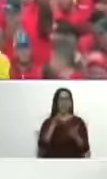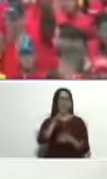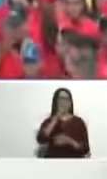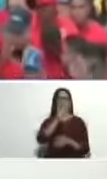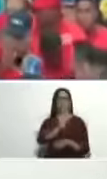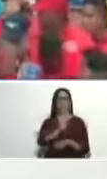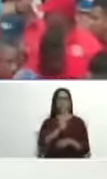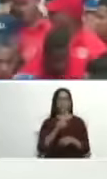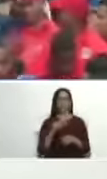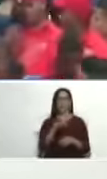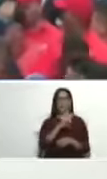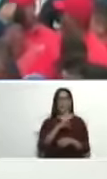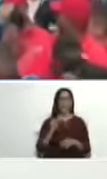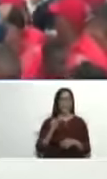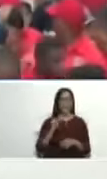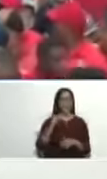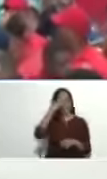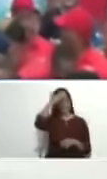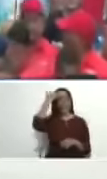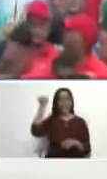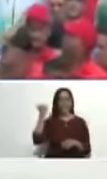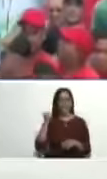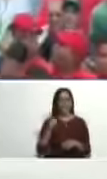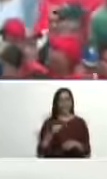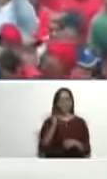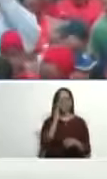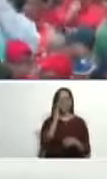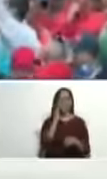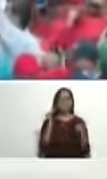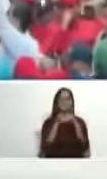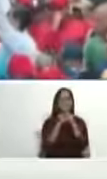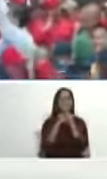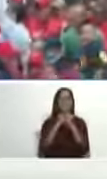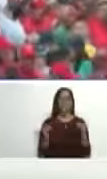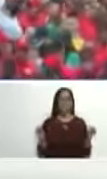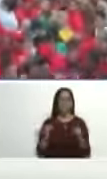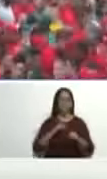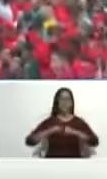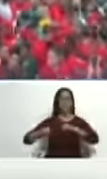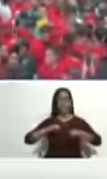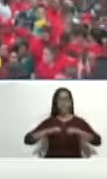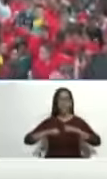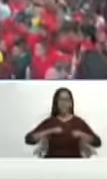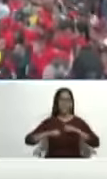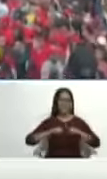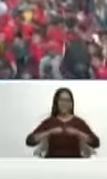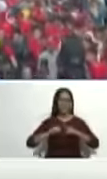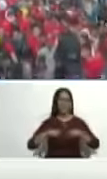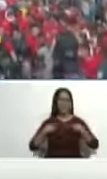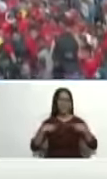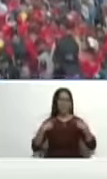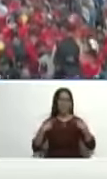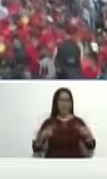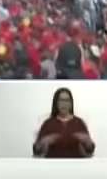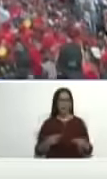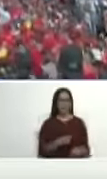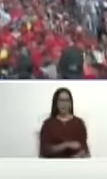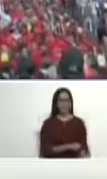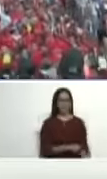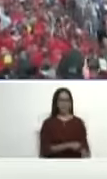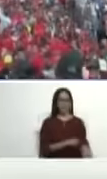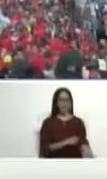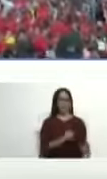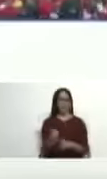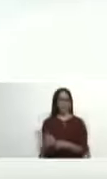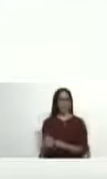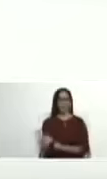1 de mayo 2024, no te olvidaremos. La mamá de todas las movilizaciones populares. Y vamos a ver